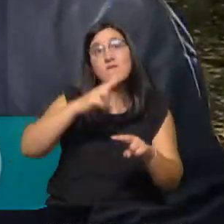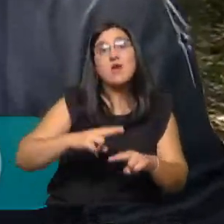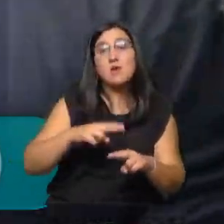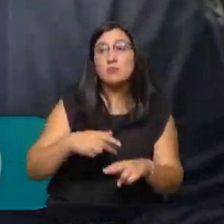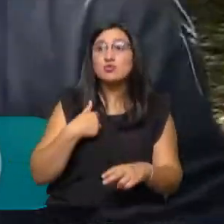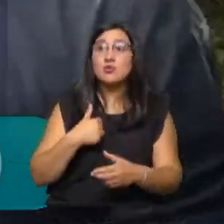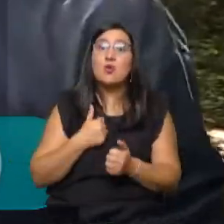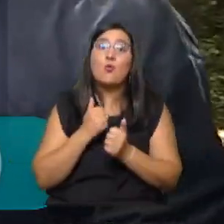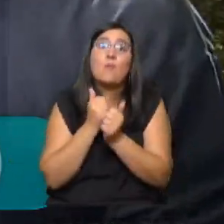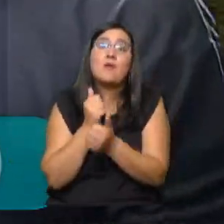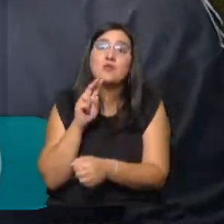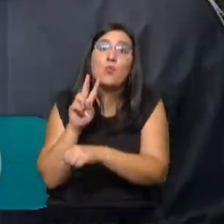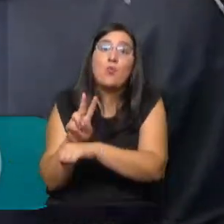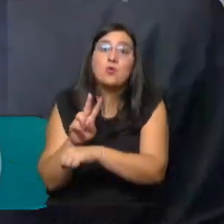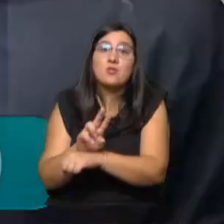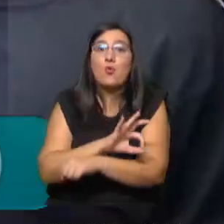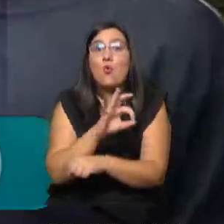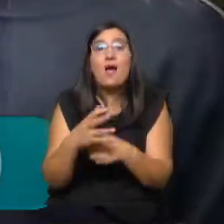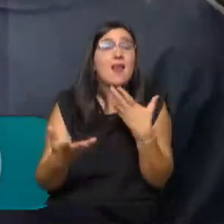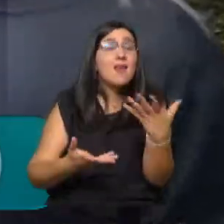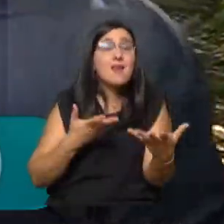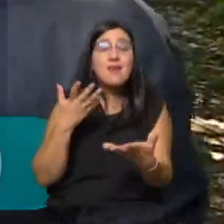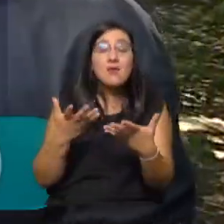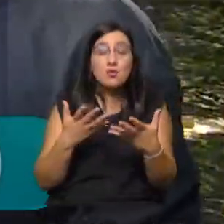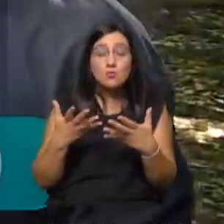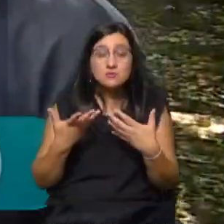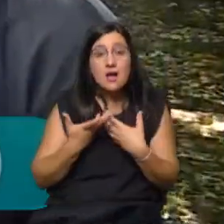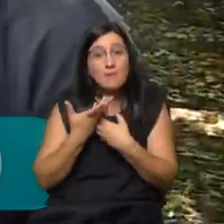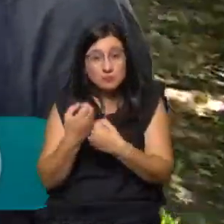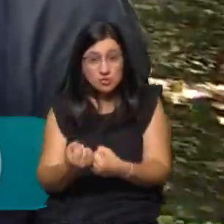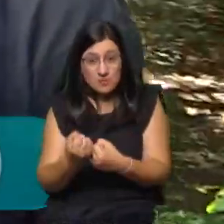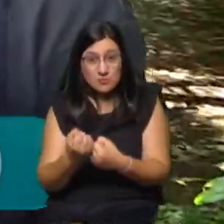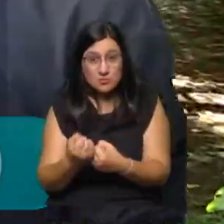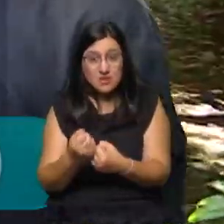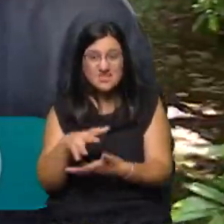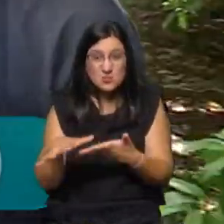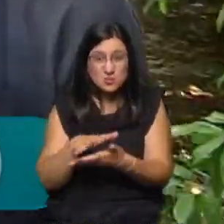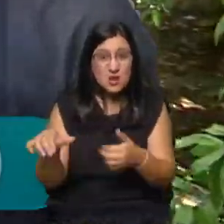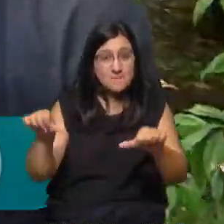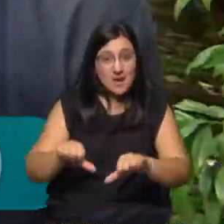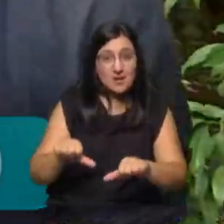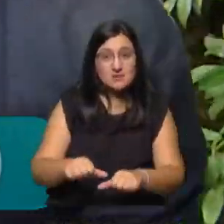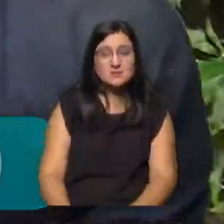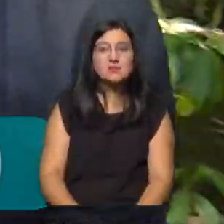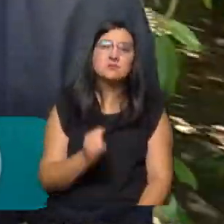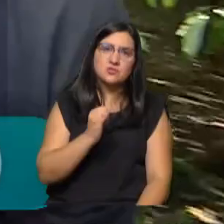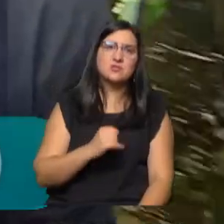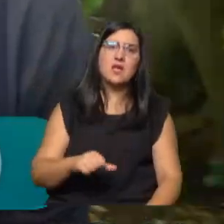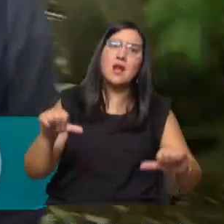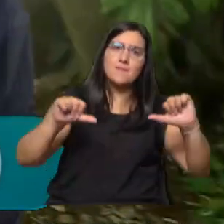trato de estar. Un amigo pasa por algún percance de salud, me arrimo. ¿Somos de estar en las malas también o no? Estamos en las malas y en las